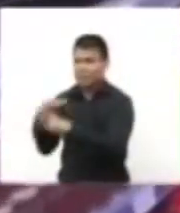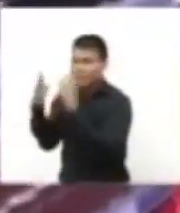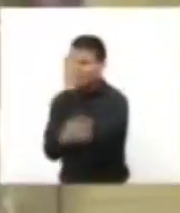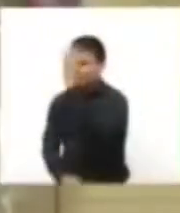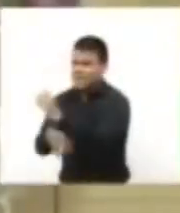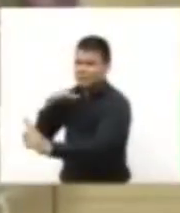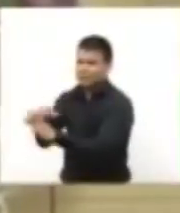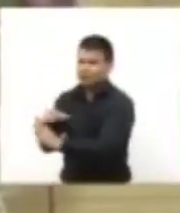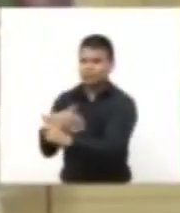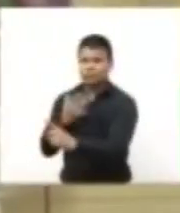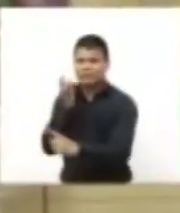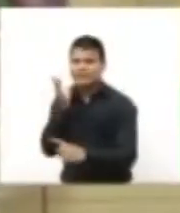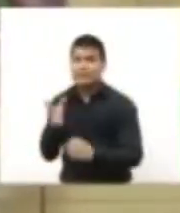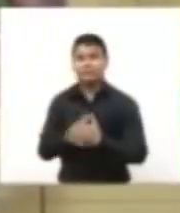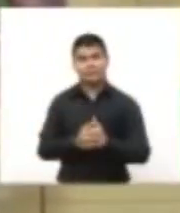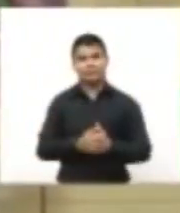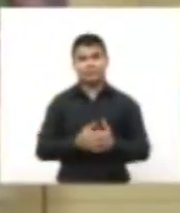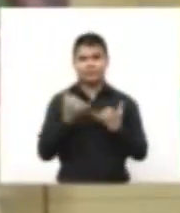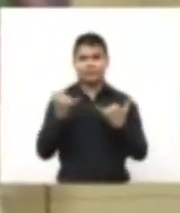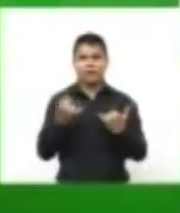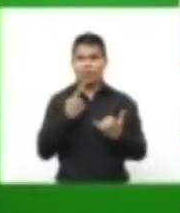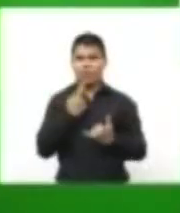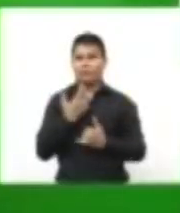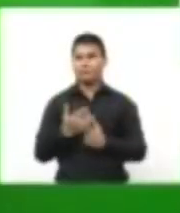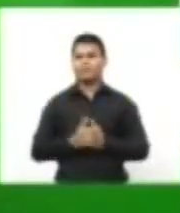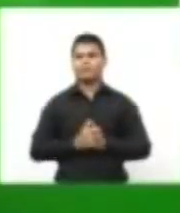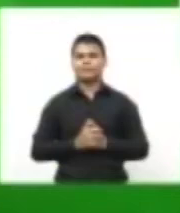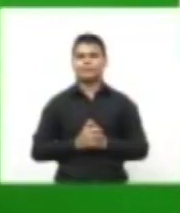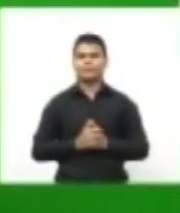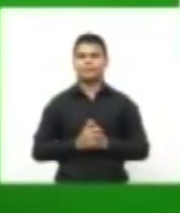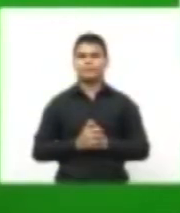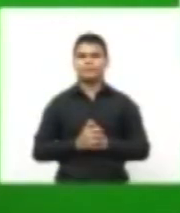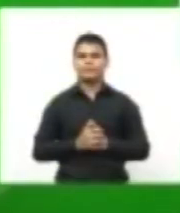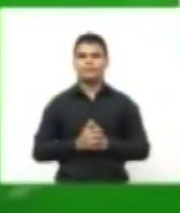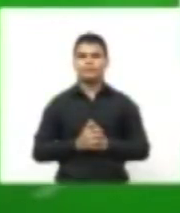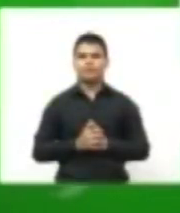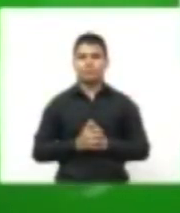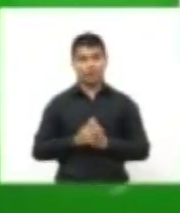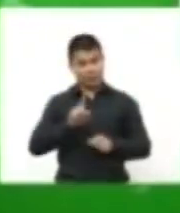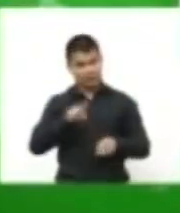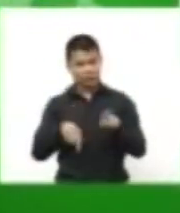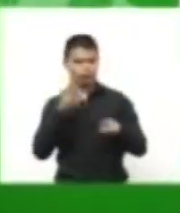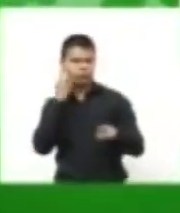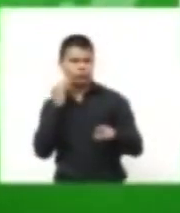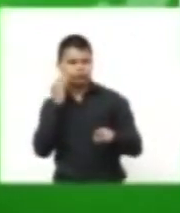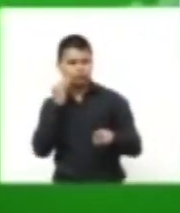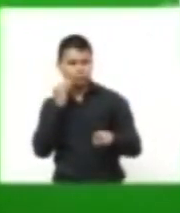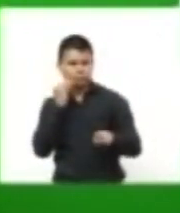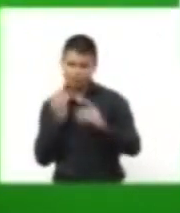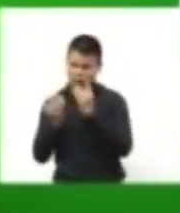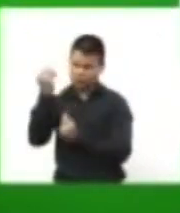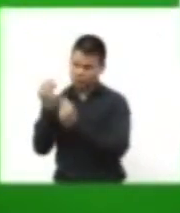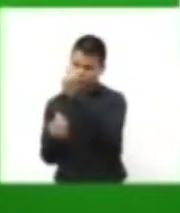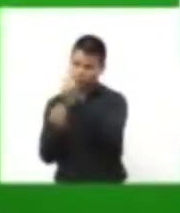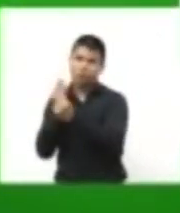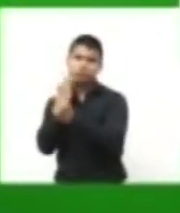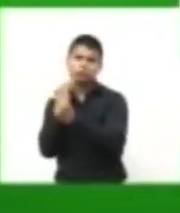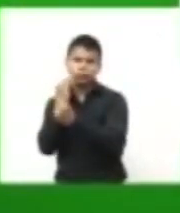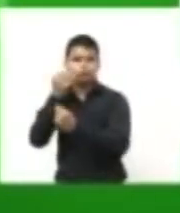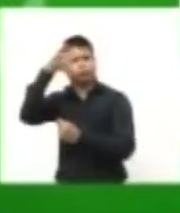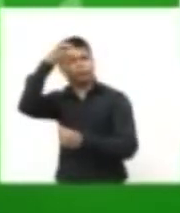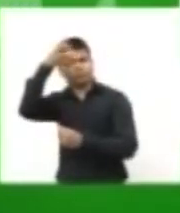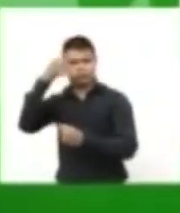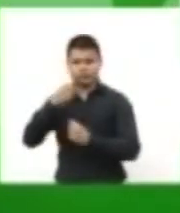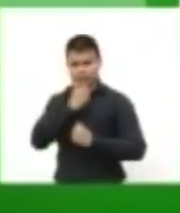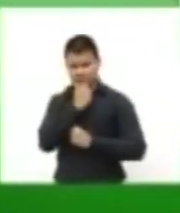ahora aumentará a 560.000 pesos. Análisis que han hecho especialistas dicen que si una persona hace mercado hoy